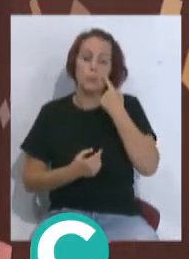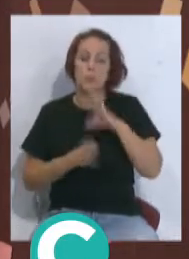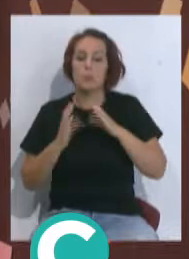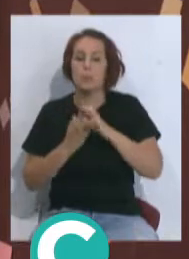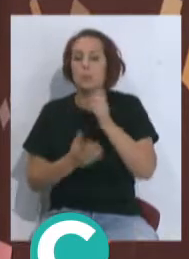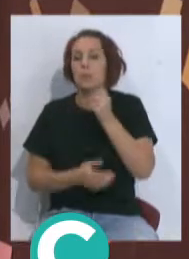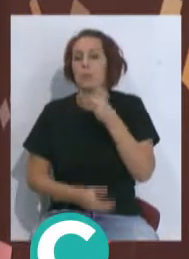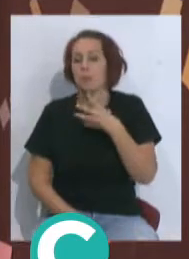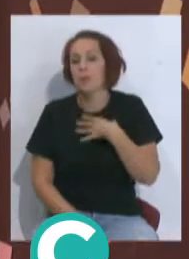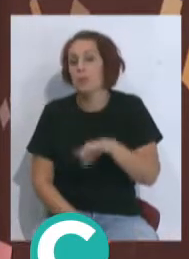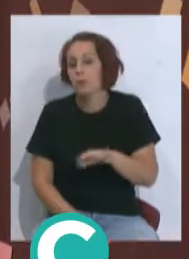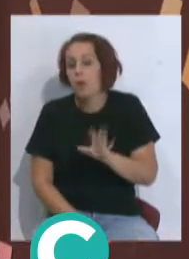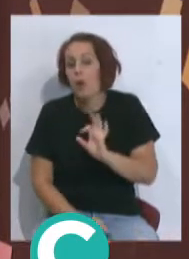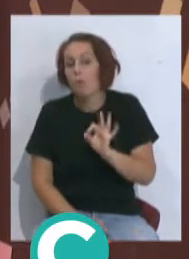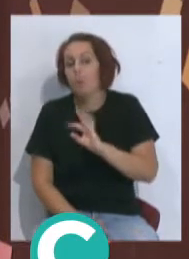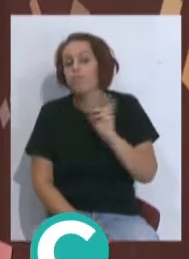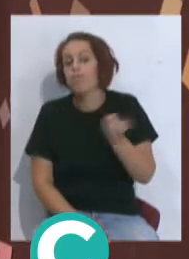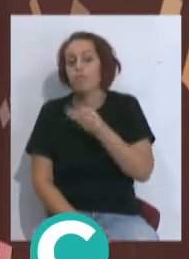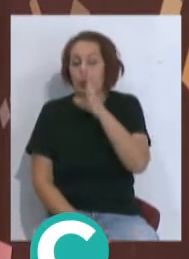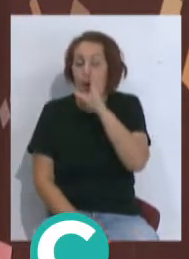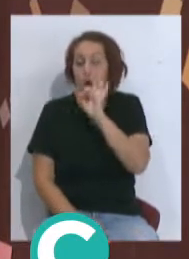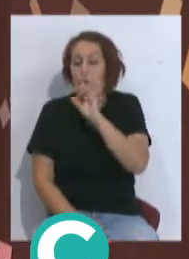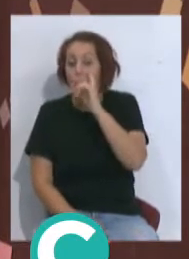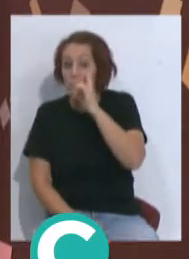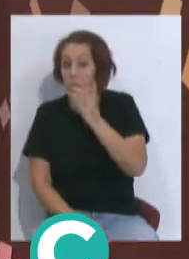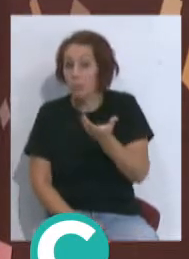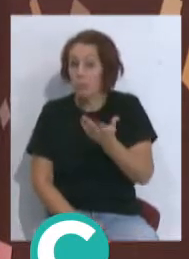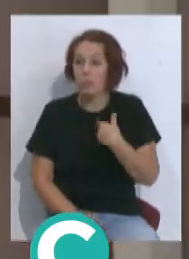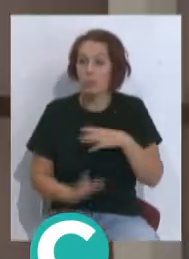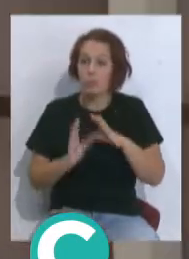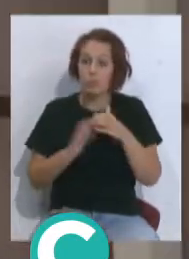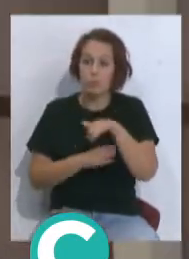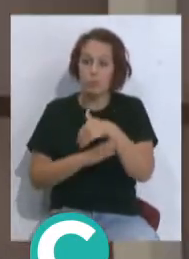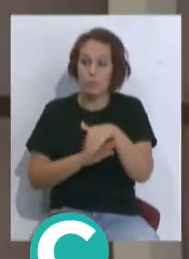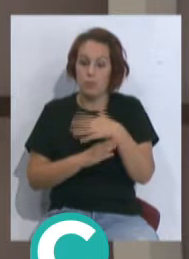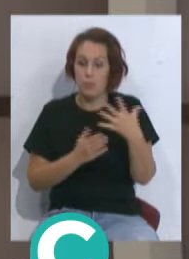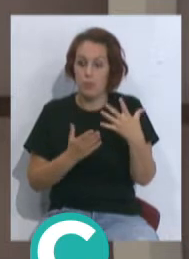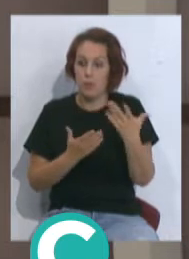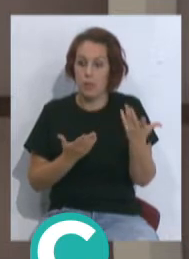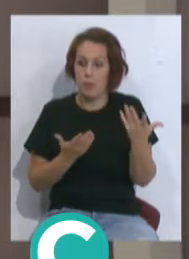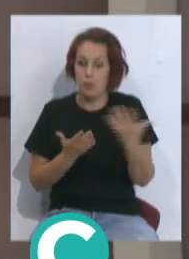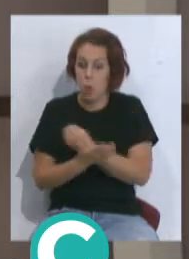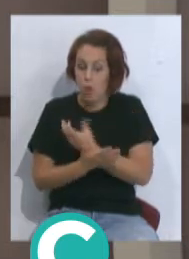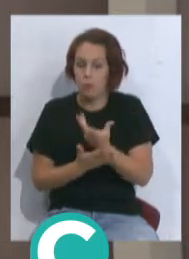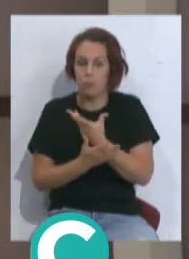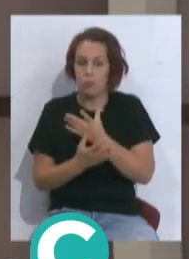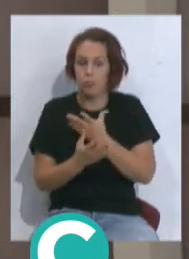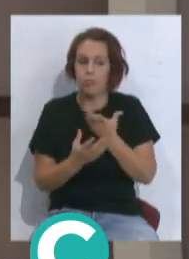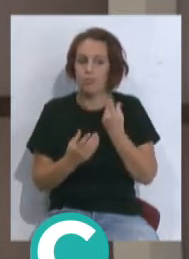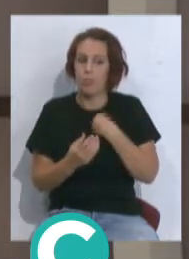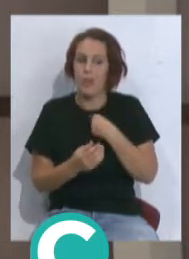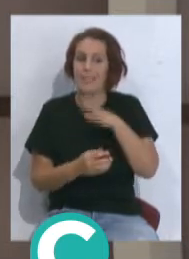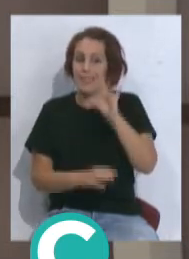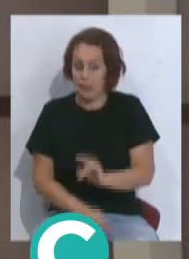de agrupaciones pueden ser y demás en febrero o en otra fecha. Sí, porque todas las callejeras no están de acuerdo, o sea, todas no tienen el